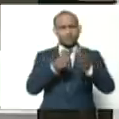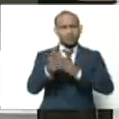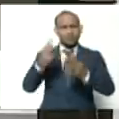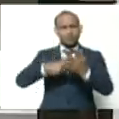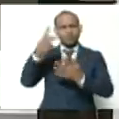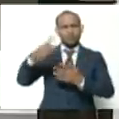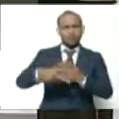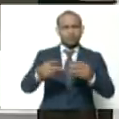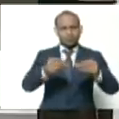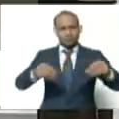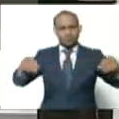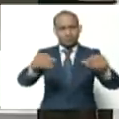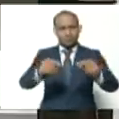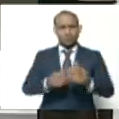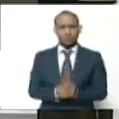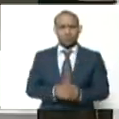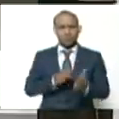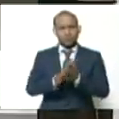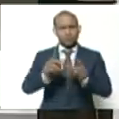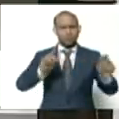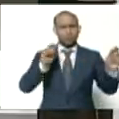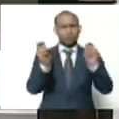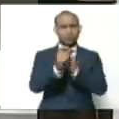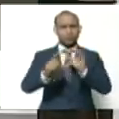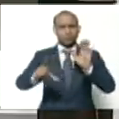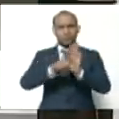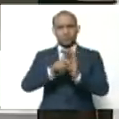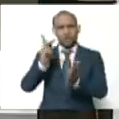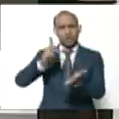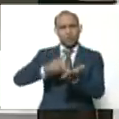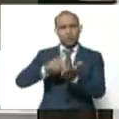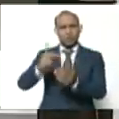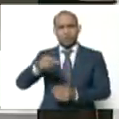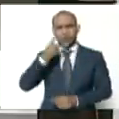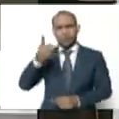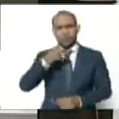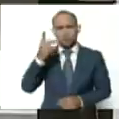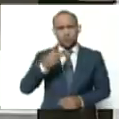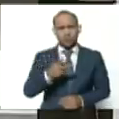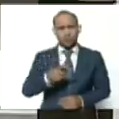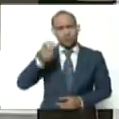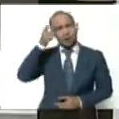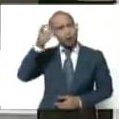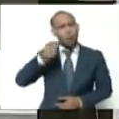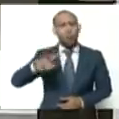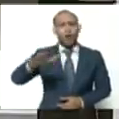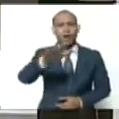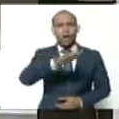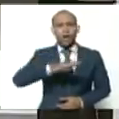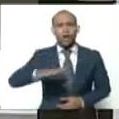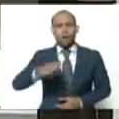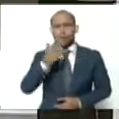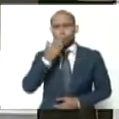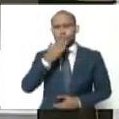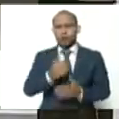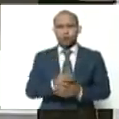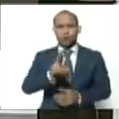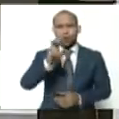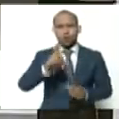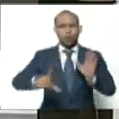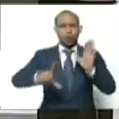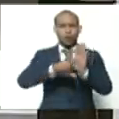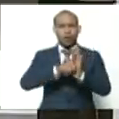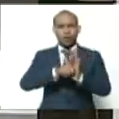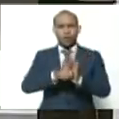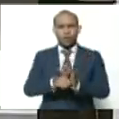una reforma. Número 18, la ley de participación política de los pueblos y comunidades indígenas, una nueva ley